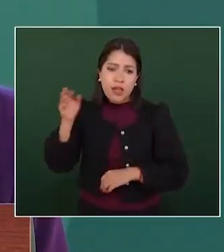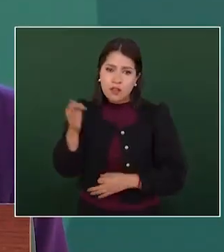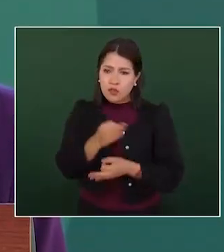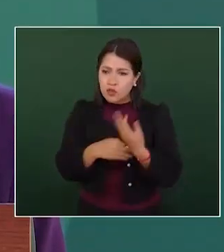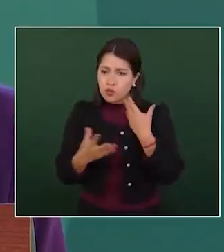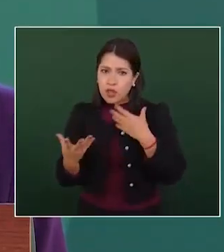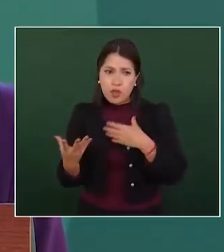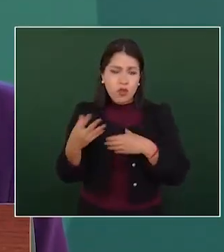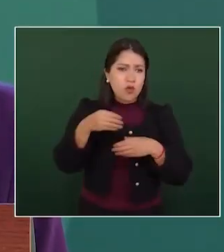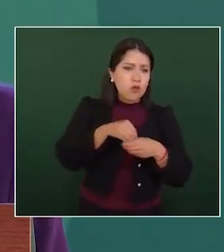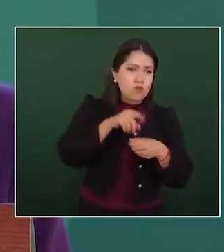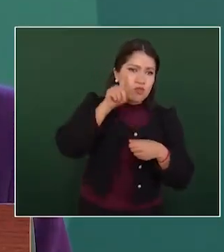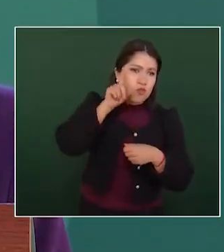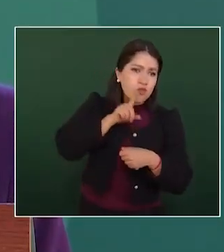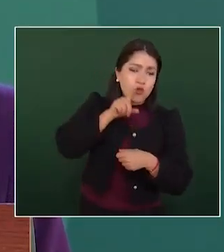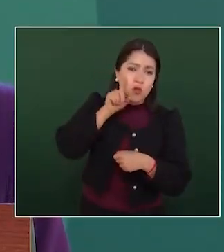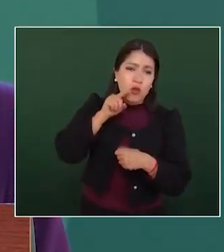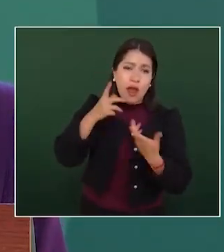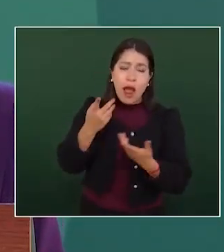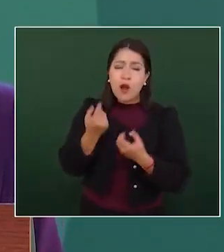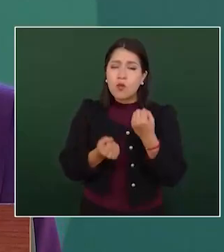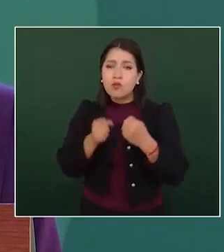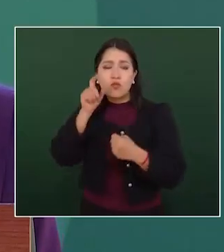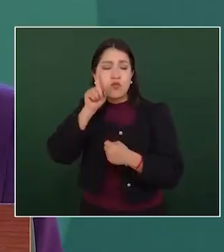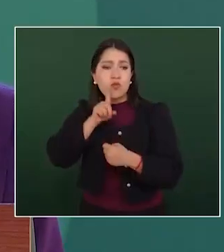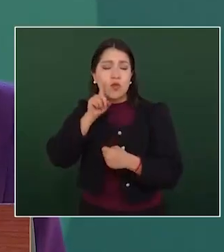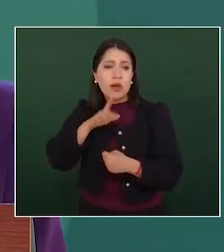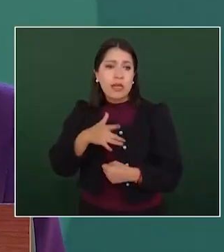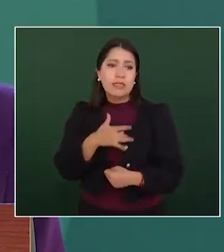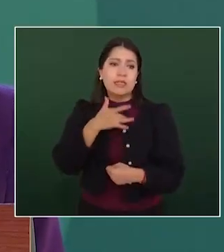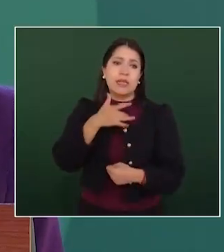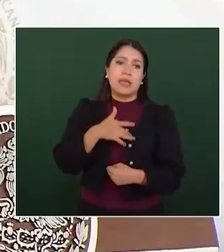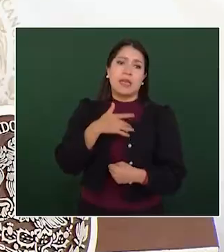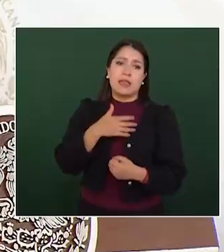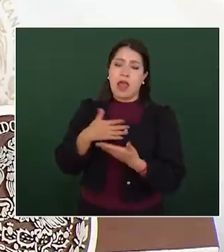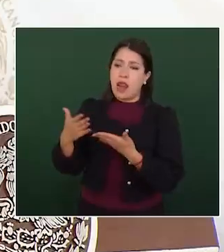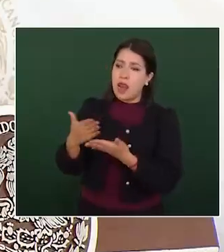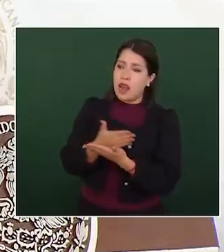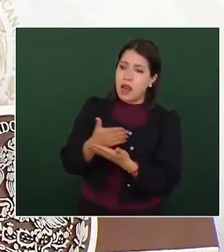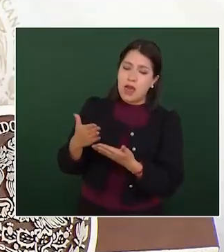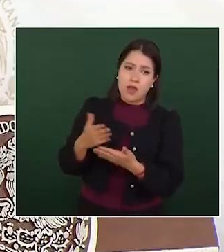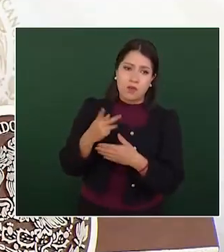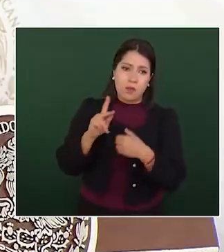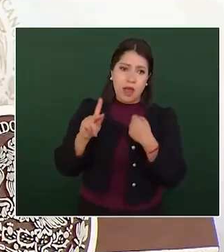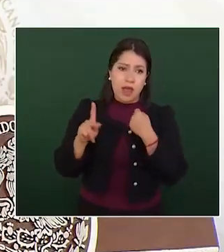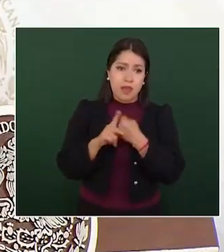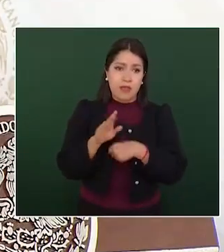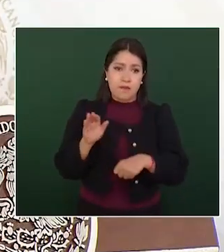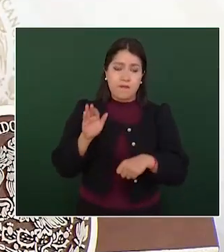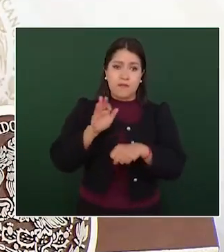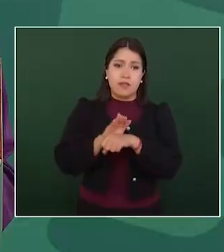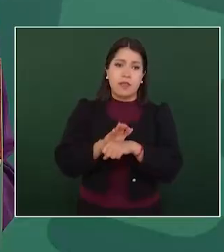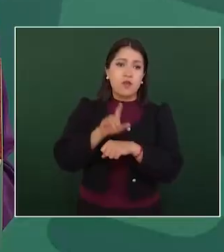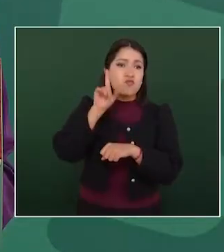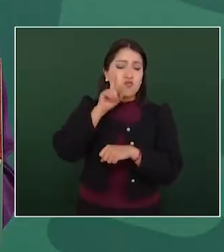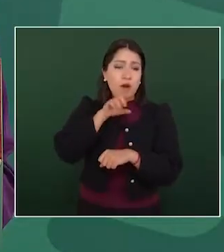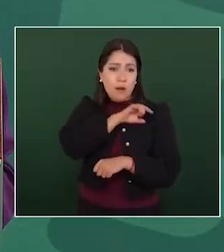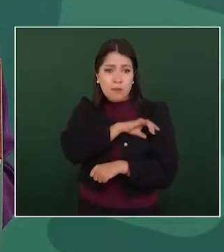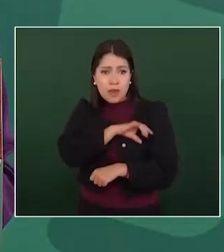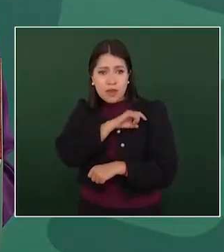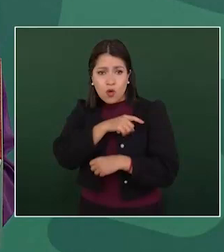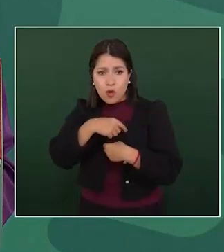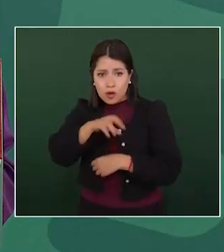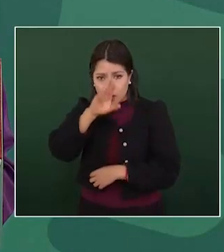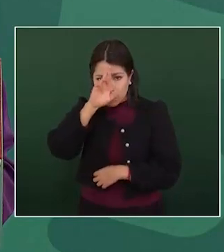las que se sentían exiliadas en su propio país, a proteger a las que tienen miedo, a respetar a las